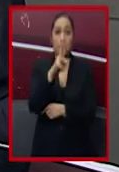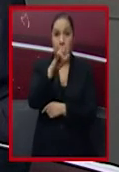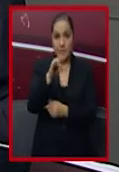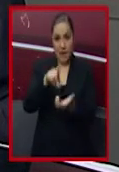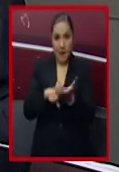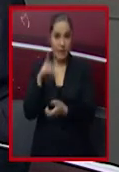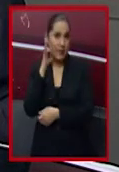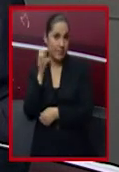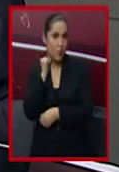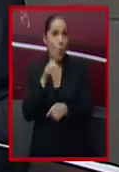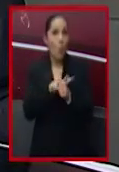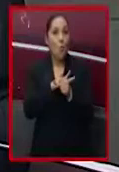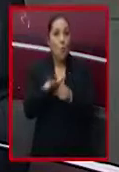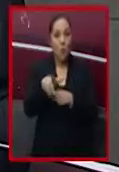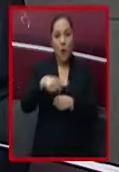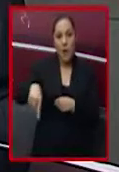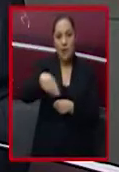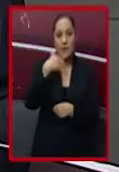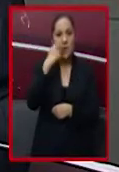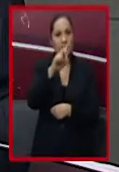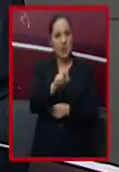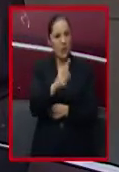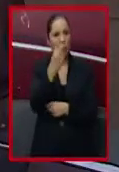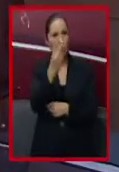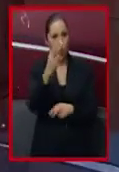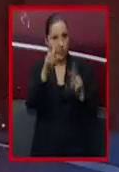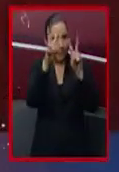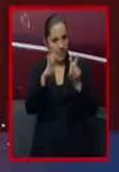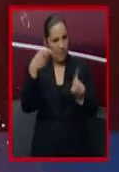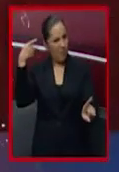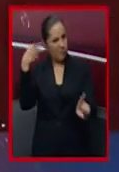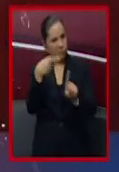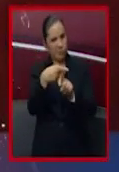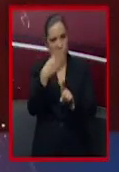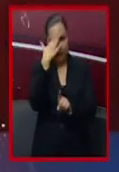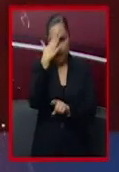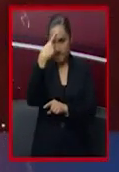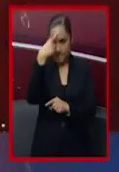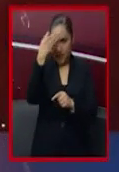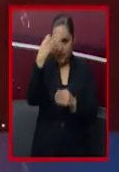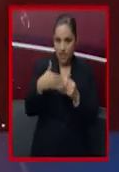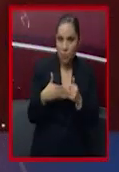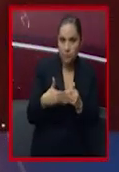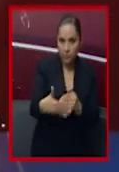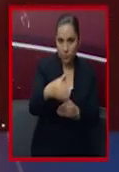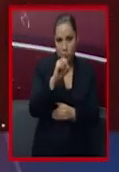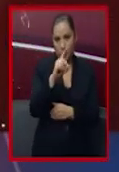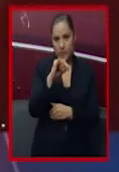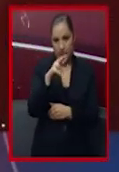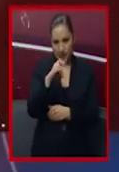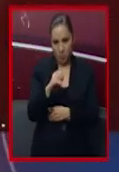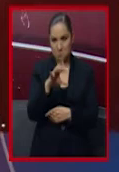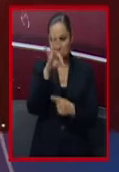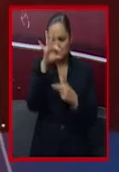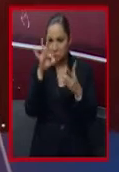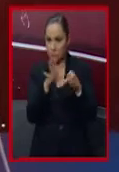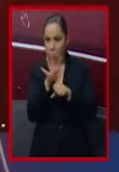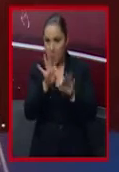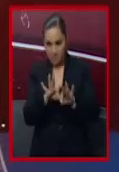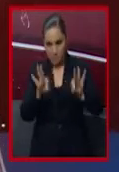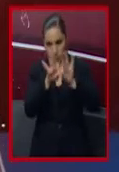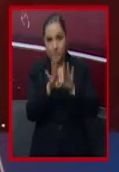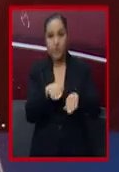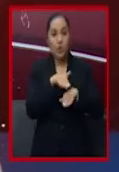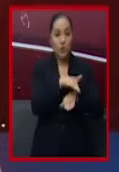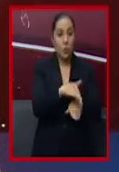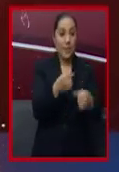temas de su agenda legislativa. Son 32 a impulsar durante el próximo periodo ordinario de sesiones. Destacan los siguientes, vamos a ver. En el rubro